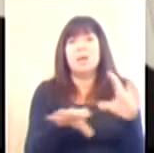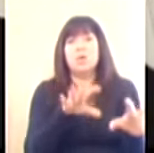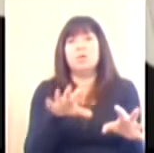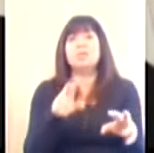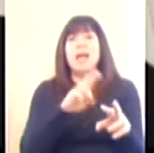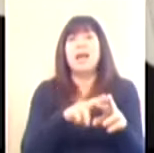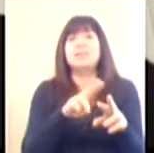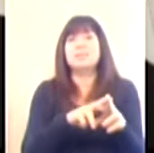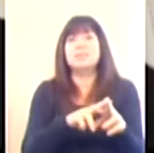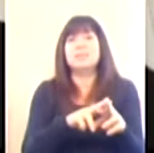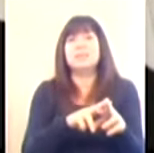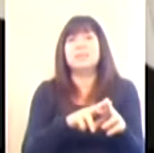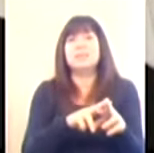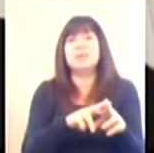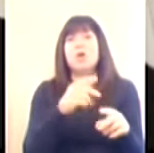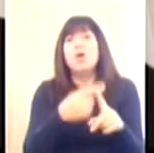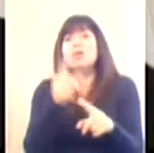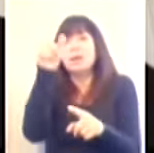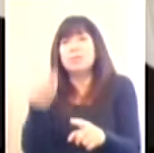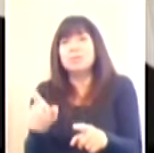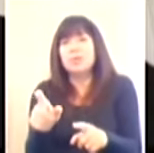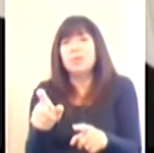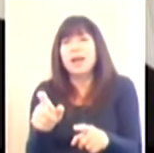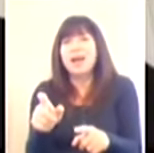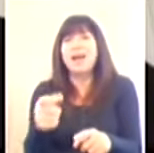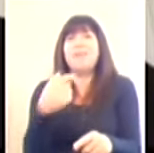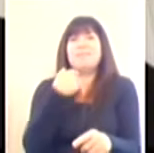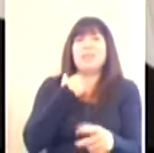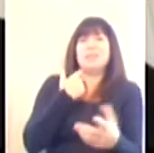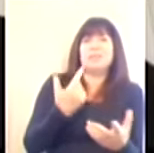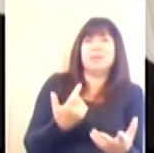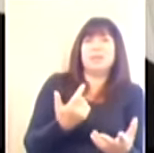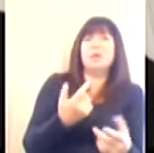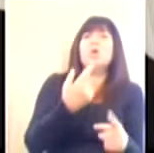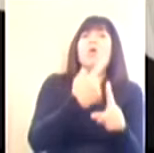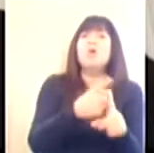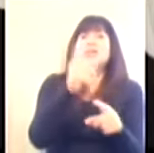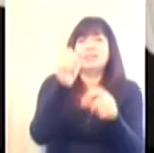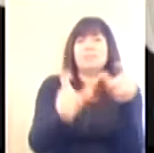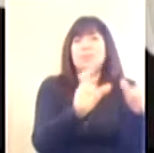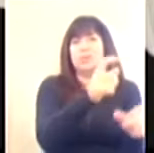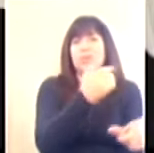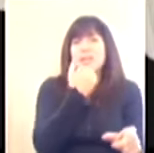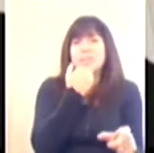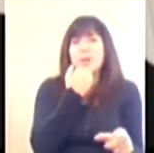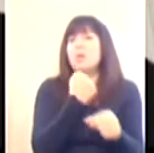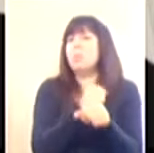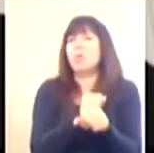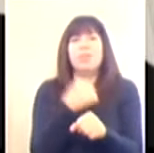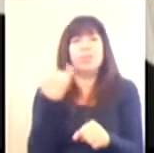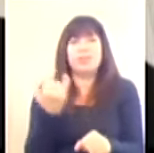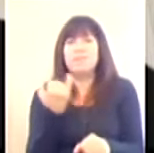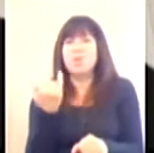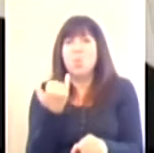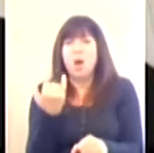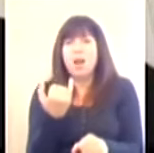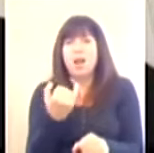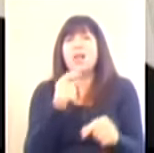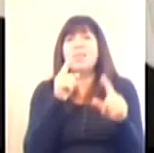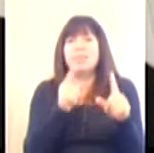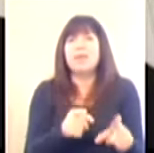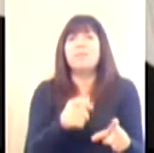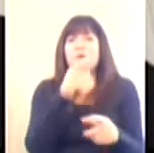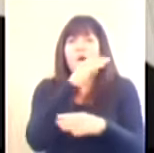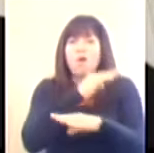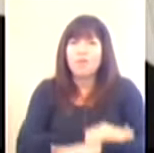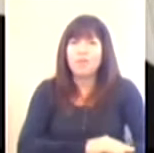hace o deja de hacer todos los días, quedarse en la casa o salir, tomar las medidas que indica la autoridad sanitaria, etcétera, tiene efectos